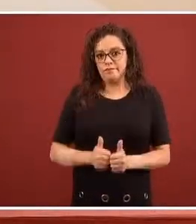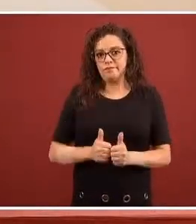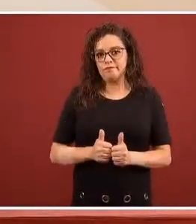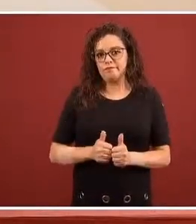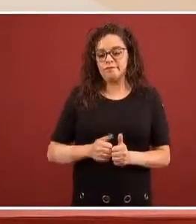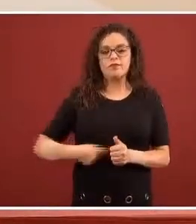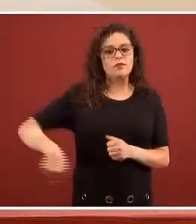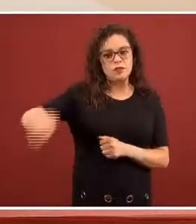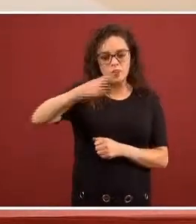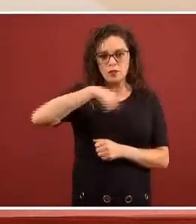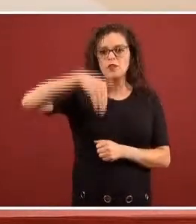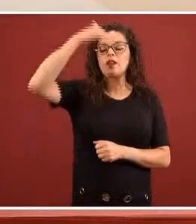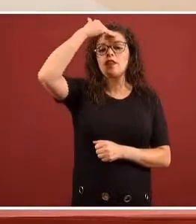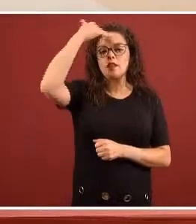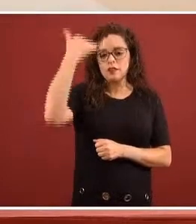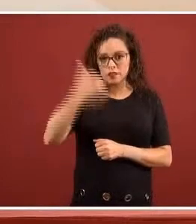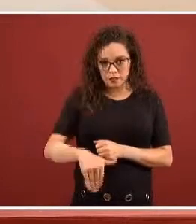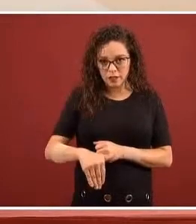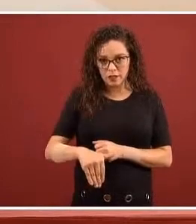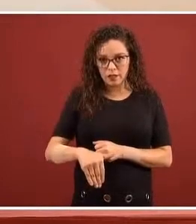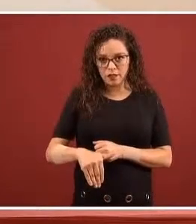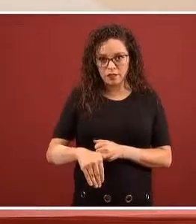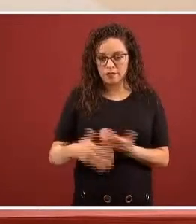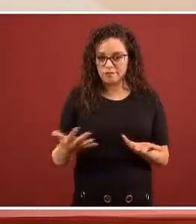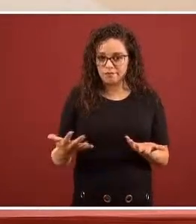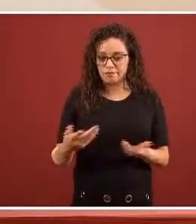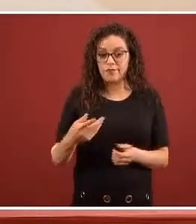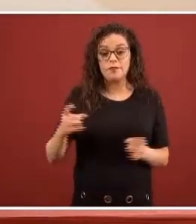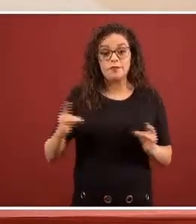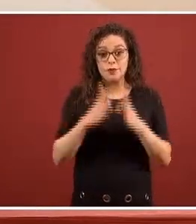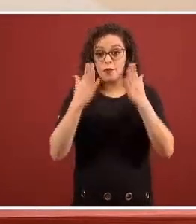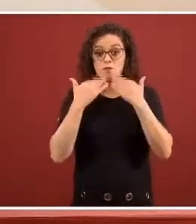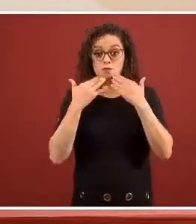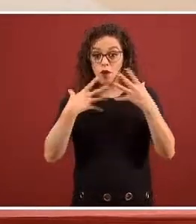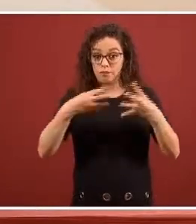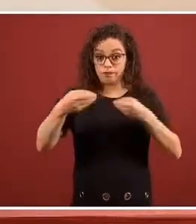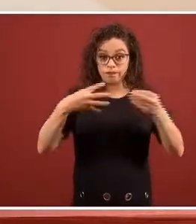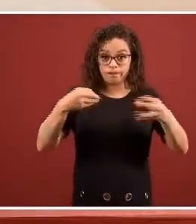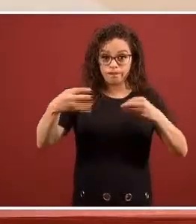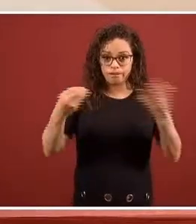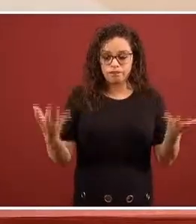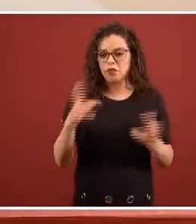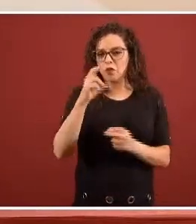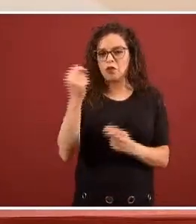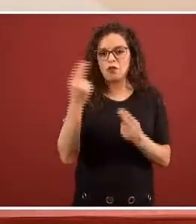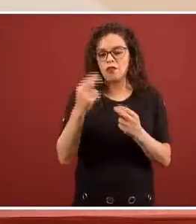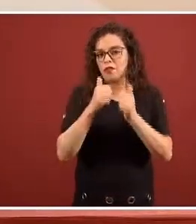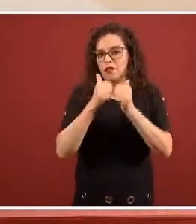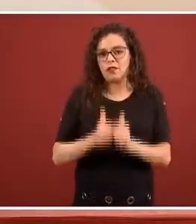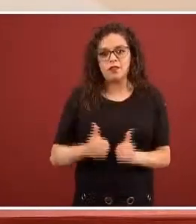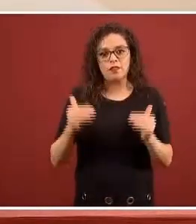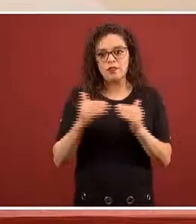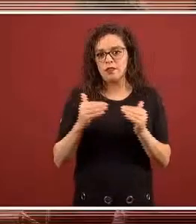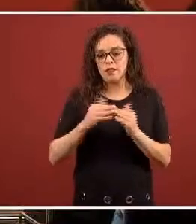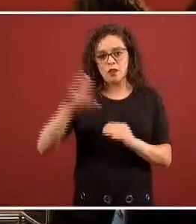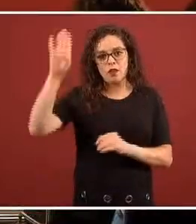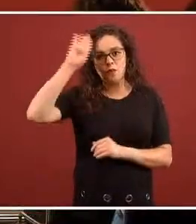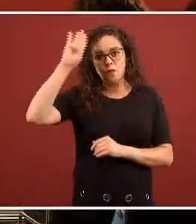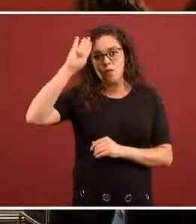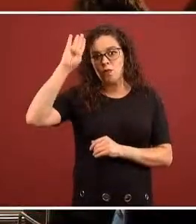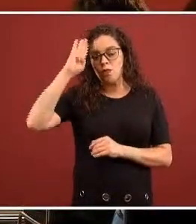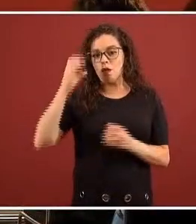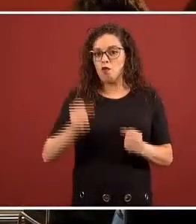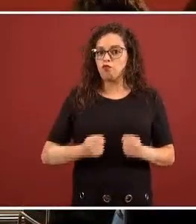deseable. Si no existiera la epidemia, no habría razón para tener estas medidas extremas de reducción de la